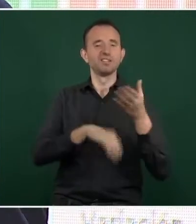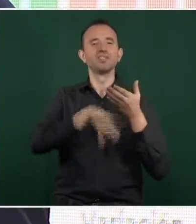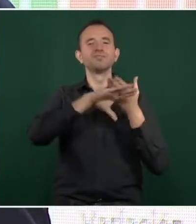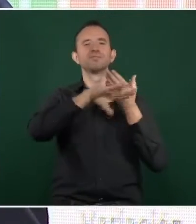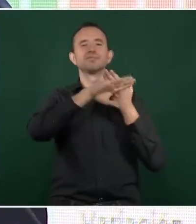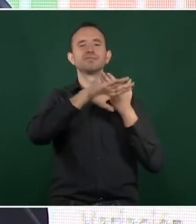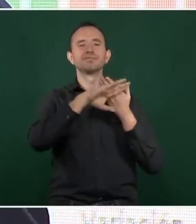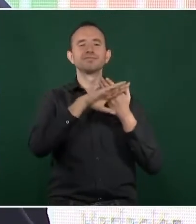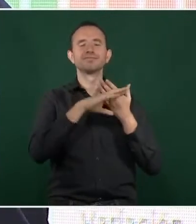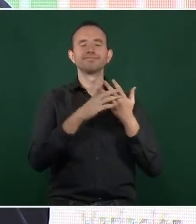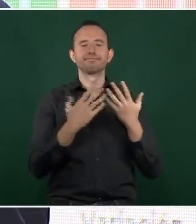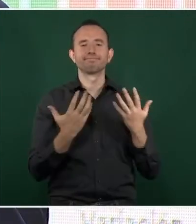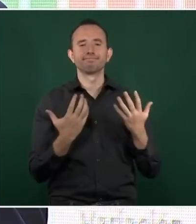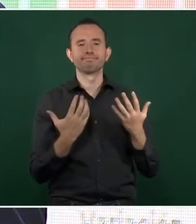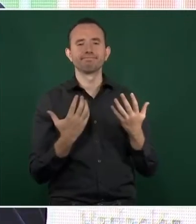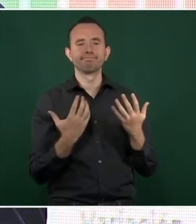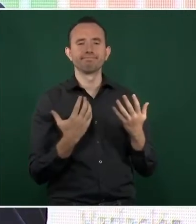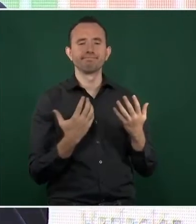Nada más que